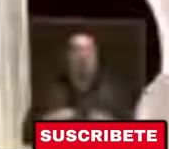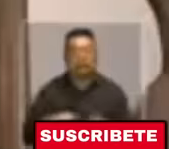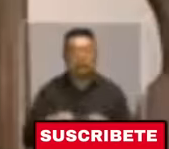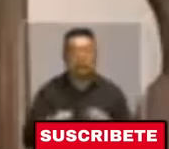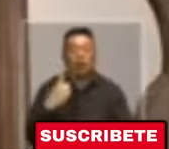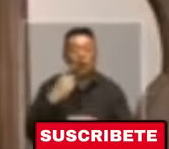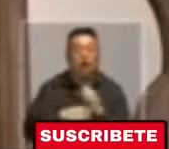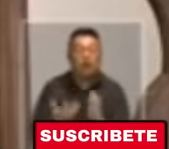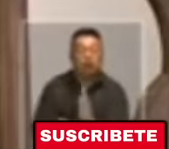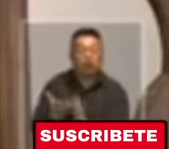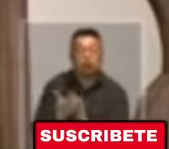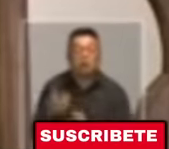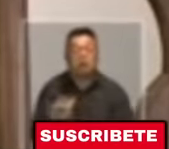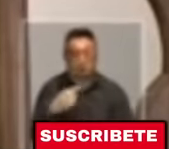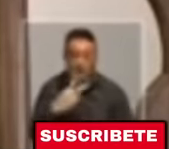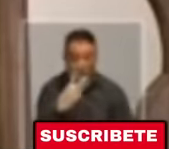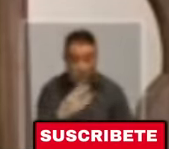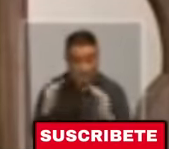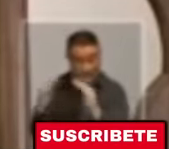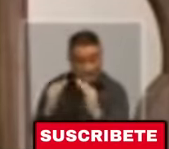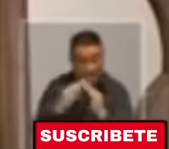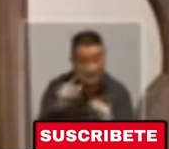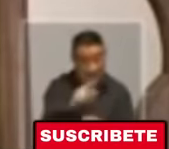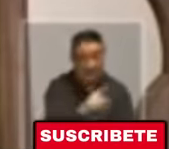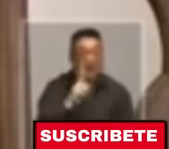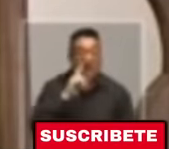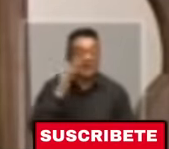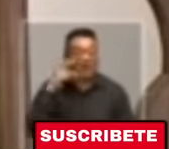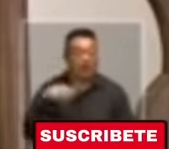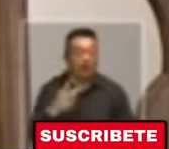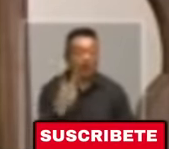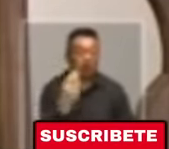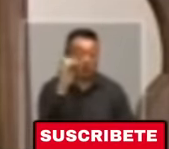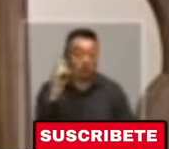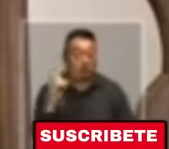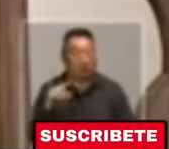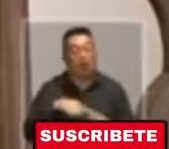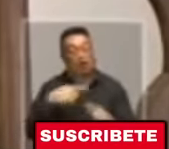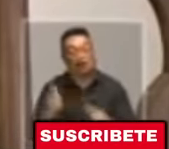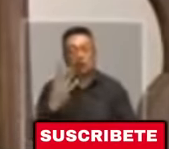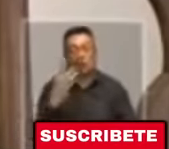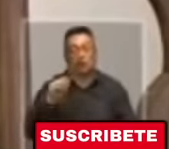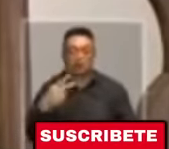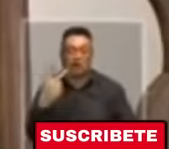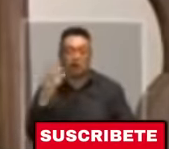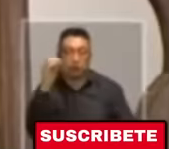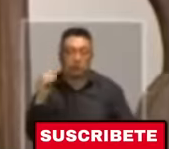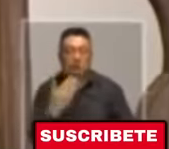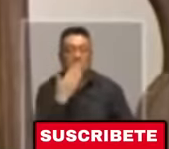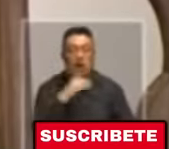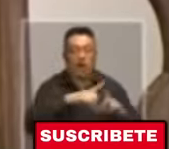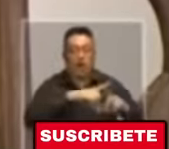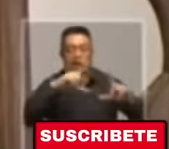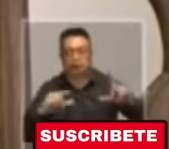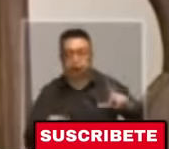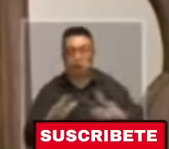año si lo miramos desde el lado de los hogares Ten una inflación de 12 por versus una de 4,8 por es una mejora significativa del